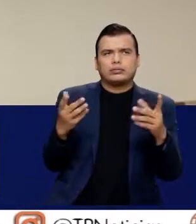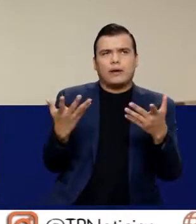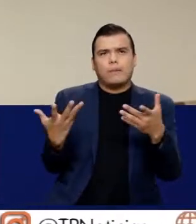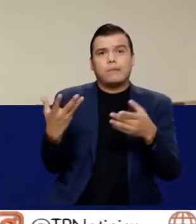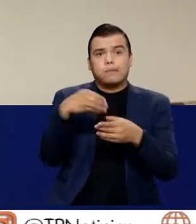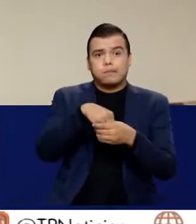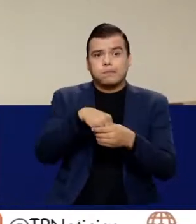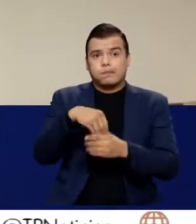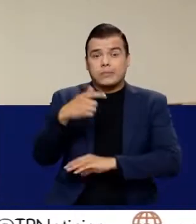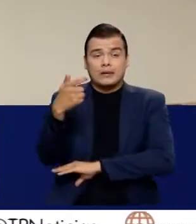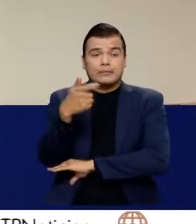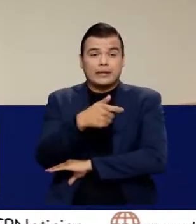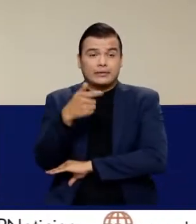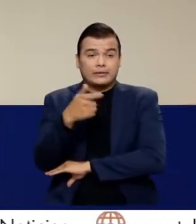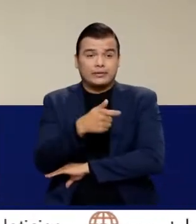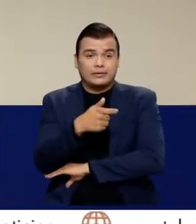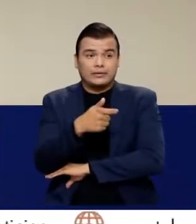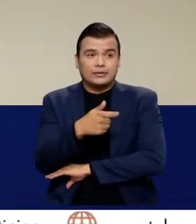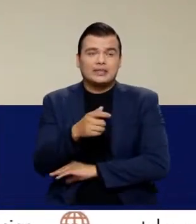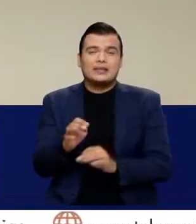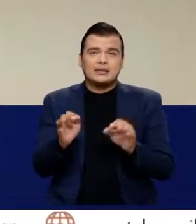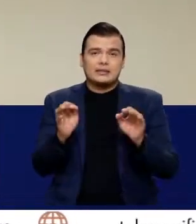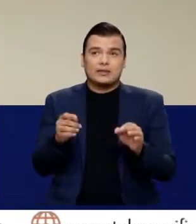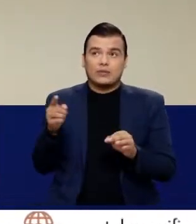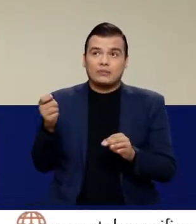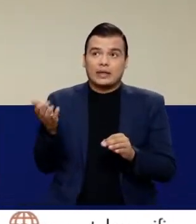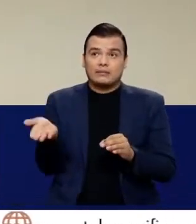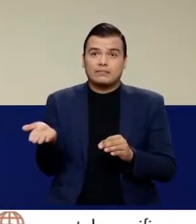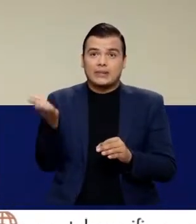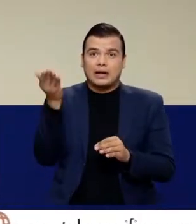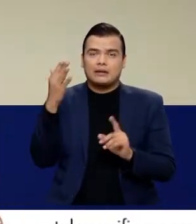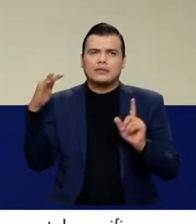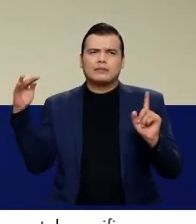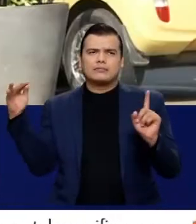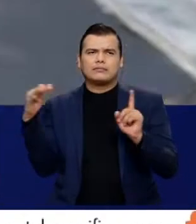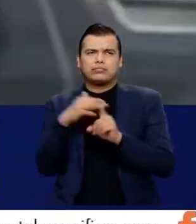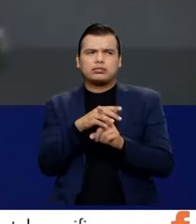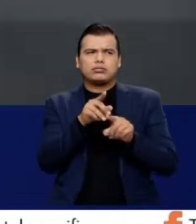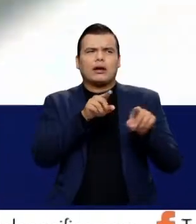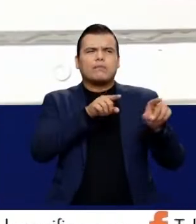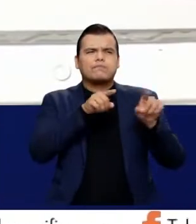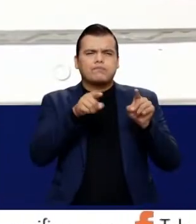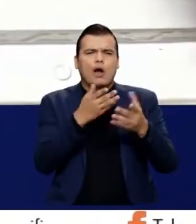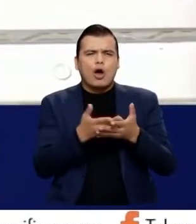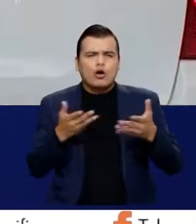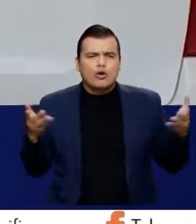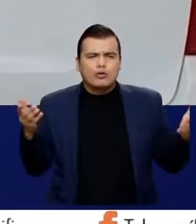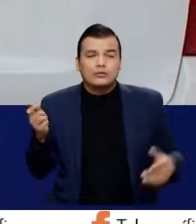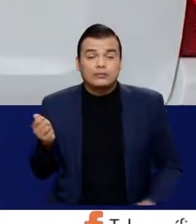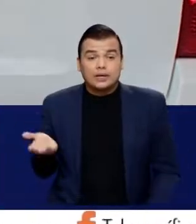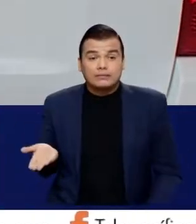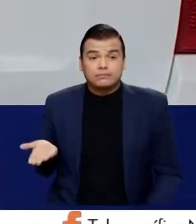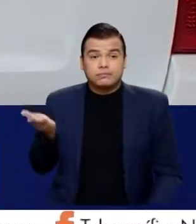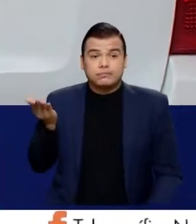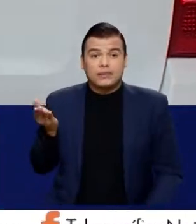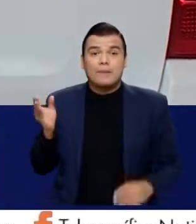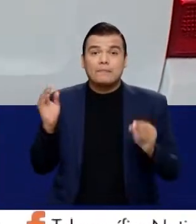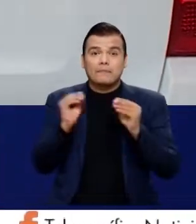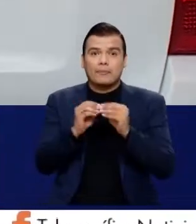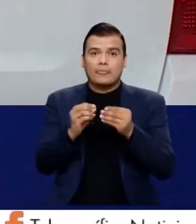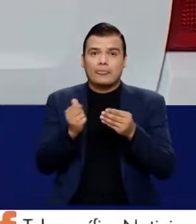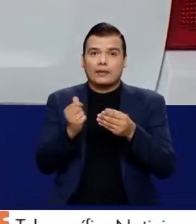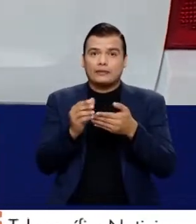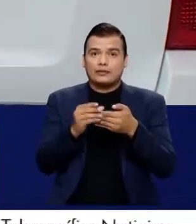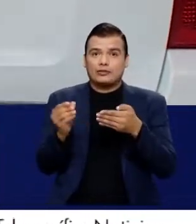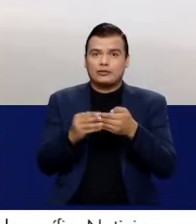absolutamente se van a encarecer por el petróleo y si a eso le sumamos el tema del dólar que también ha